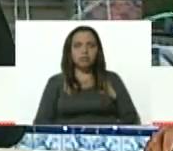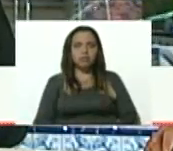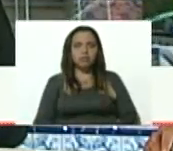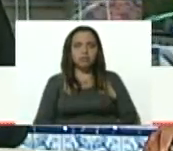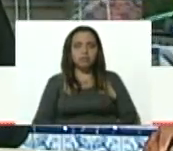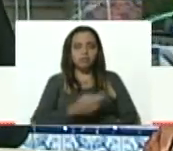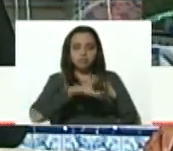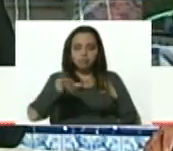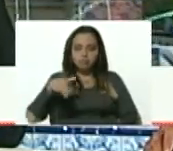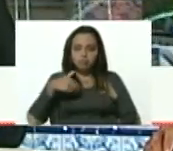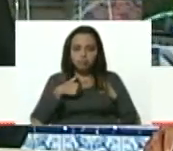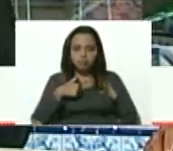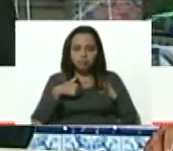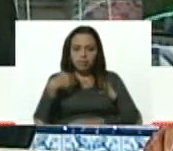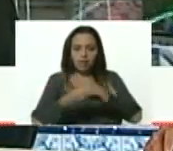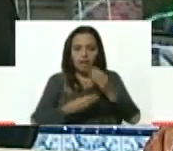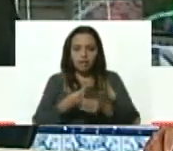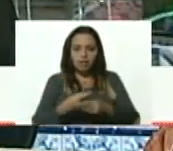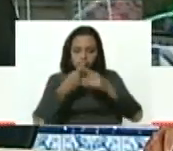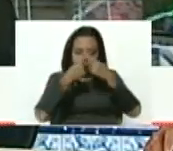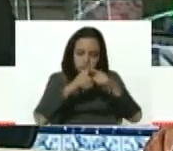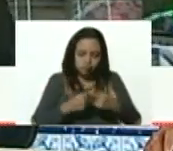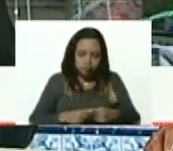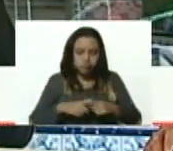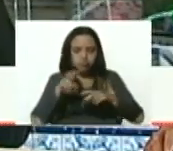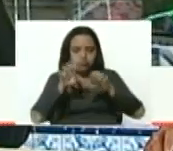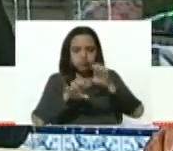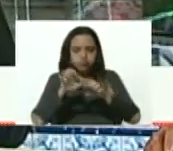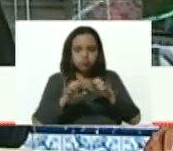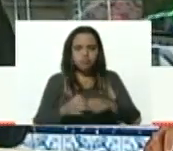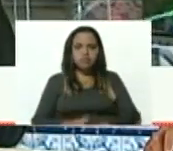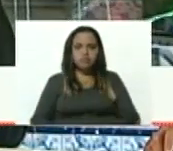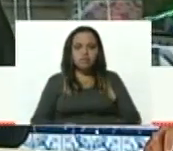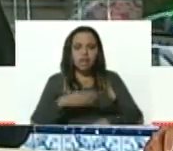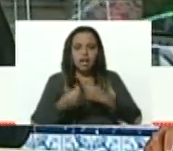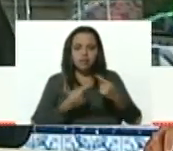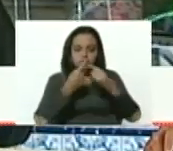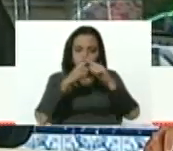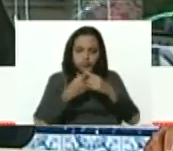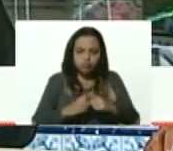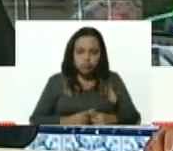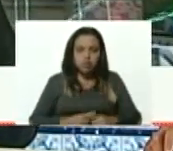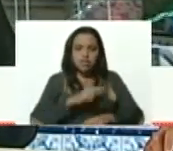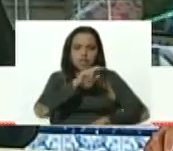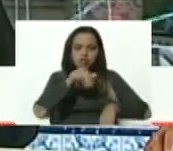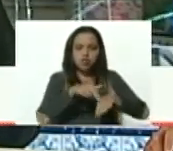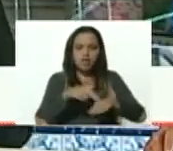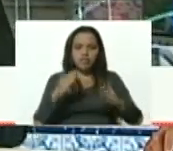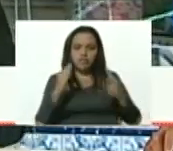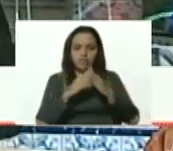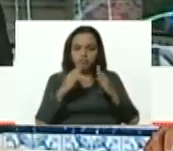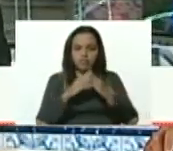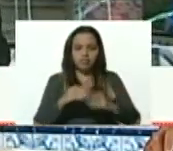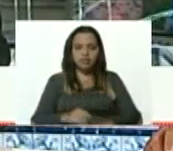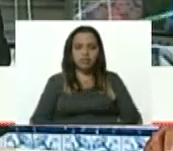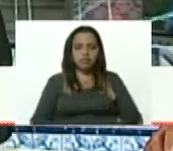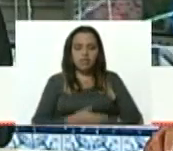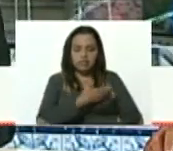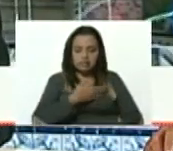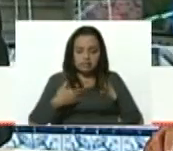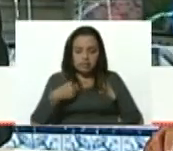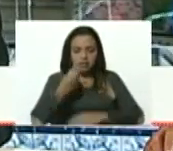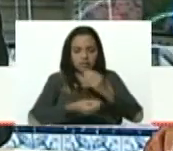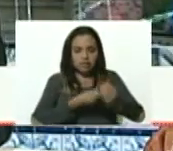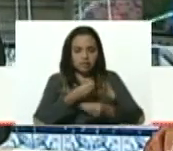Estamos nosotros haciendo un censo en este momento, el Censo Nacional de Vivienda. Y quiero fijar muy